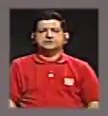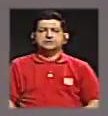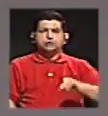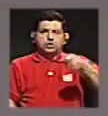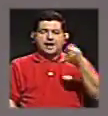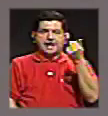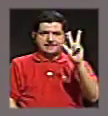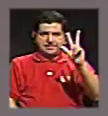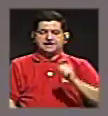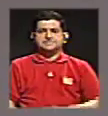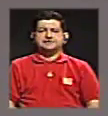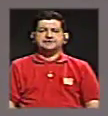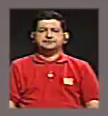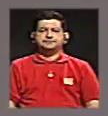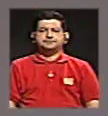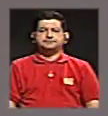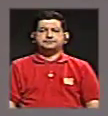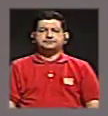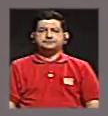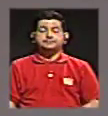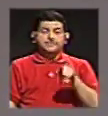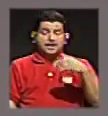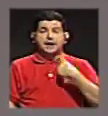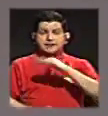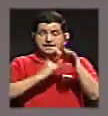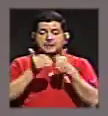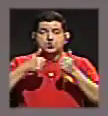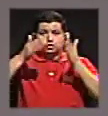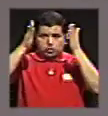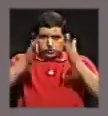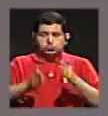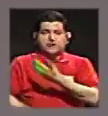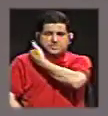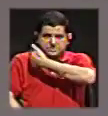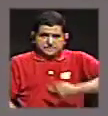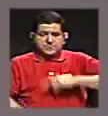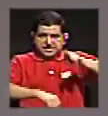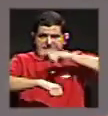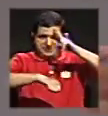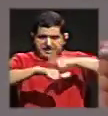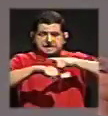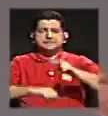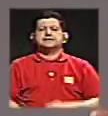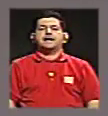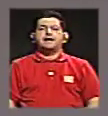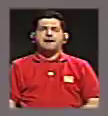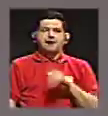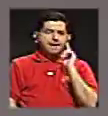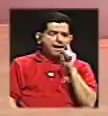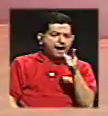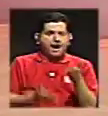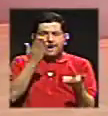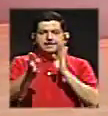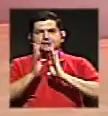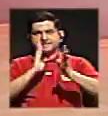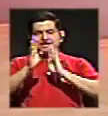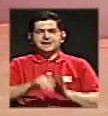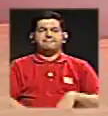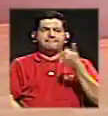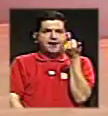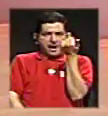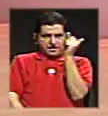Canal 13 e con todos los candidatos a la presidencia de la República ahí se estaría hablando de los